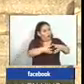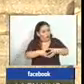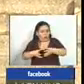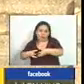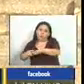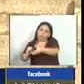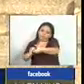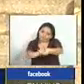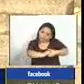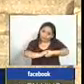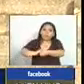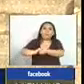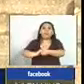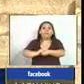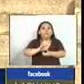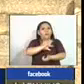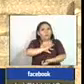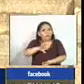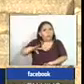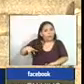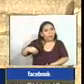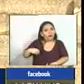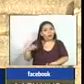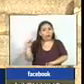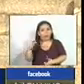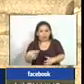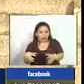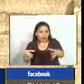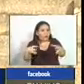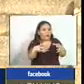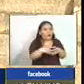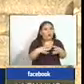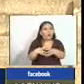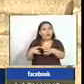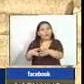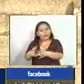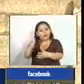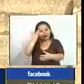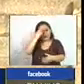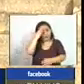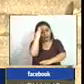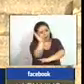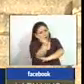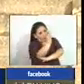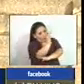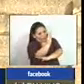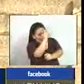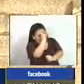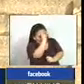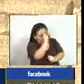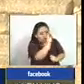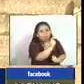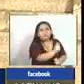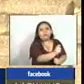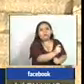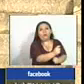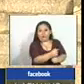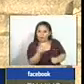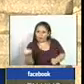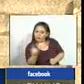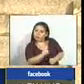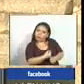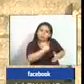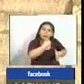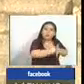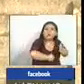una sola familia. A todas las fuerzas vivas del país que nos guiemos por el azul y blanco que nos une y dejemos lo mejor de cada uno de